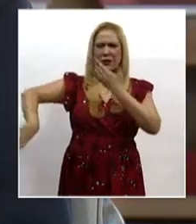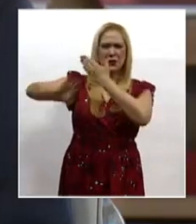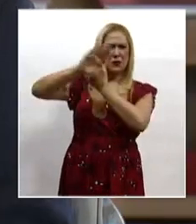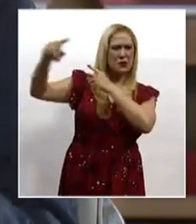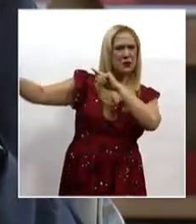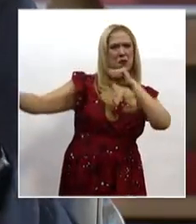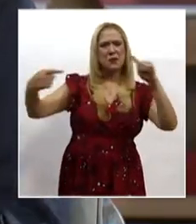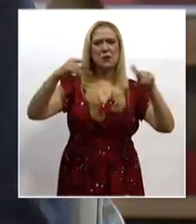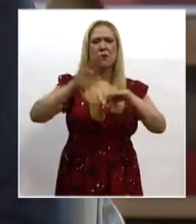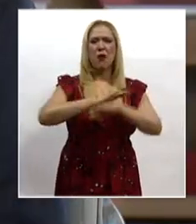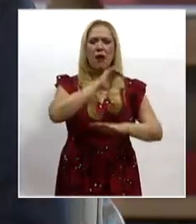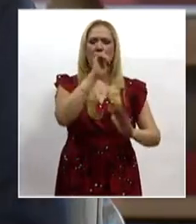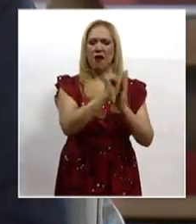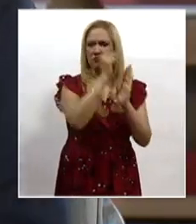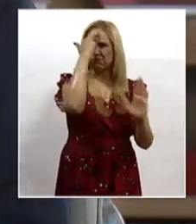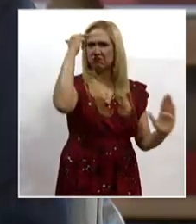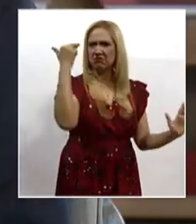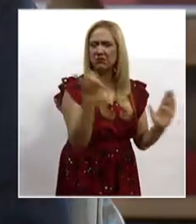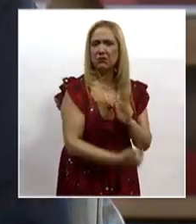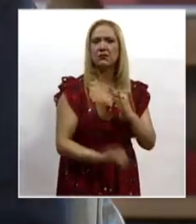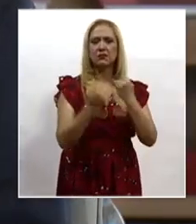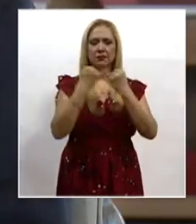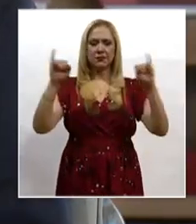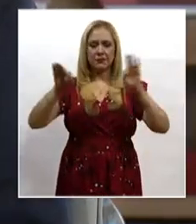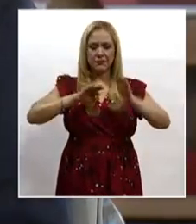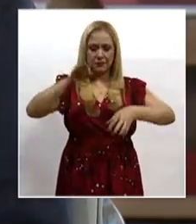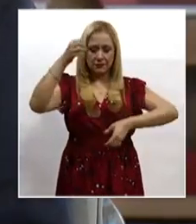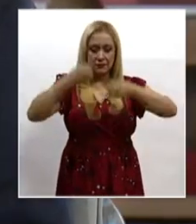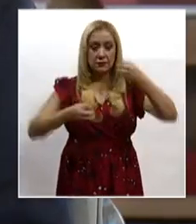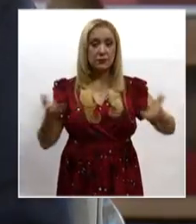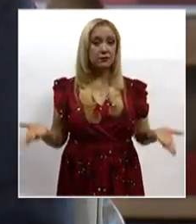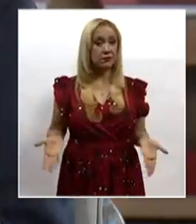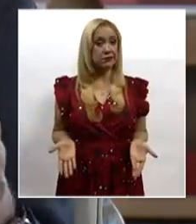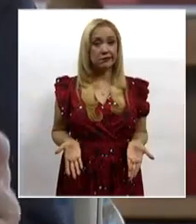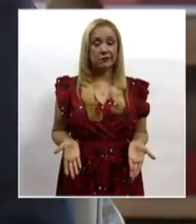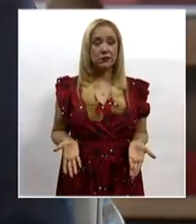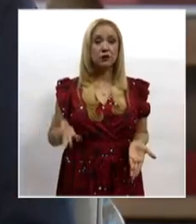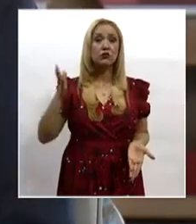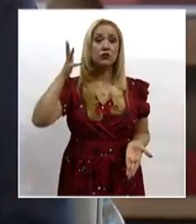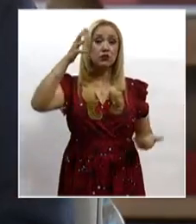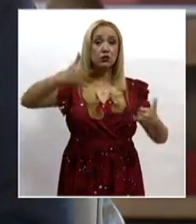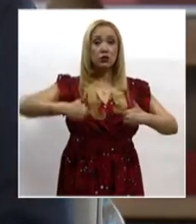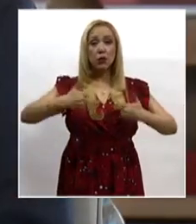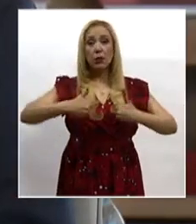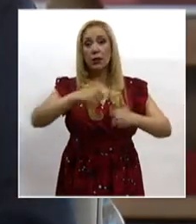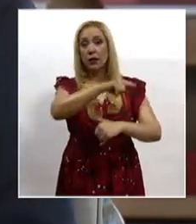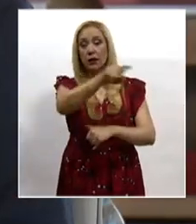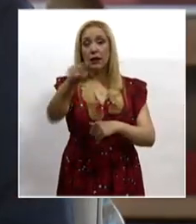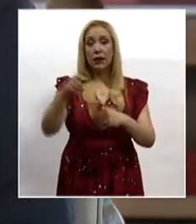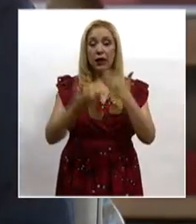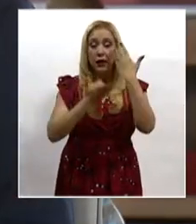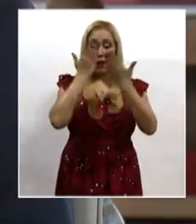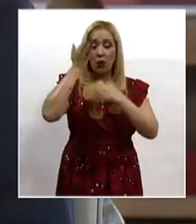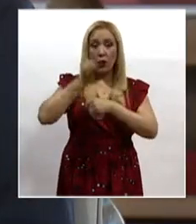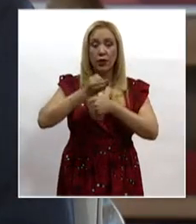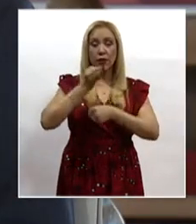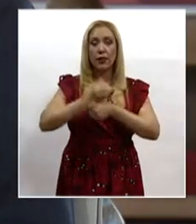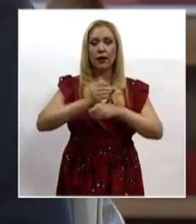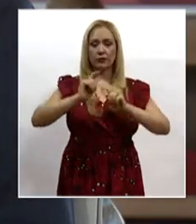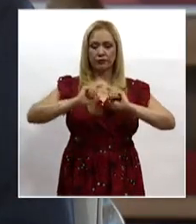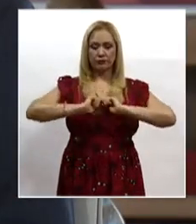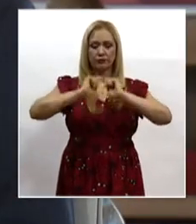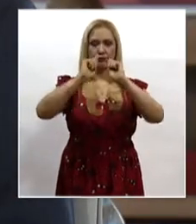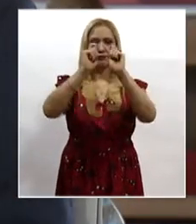de derecho, a la independencia judicial. Y son los jóvenes del futuro que van a recibir esa estafeta de